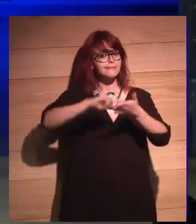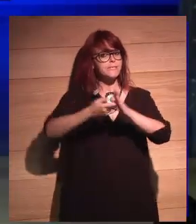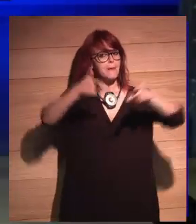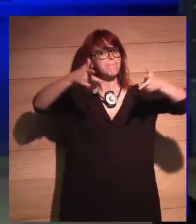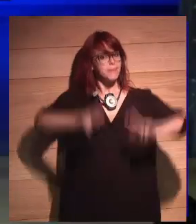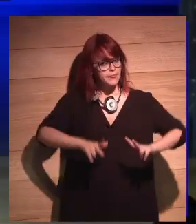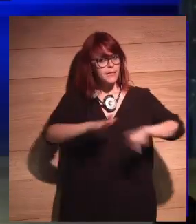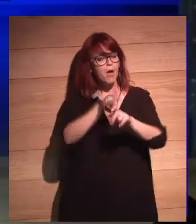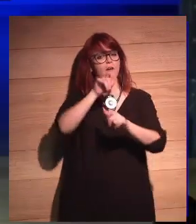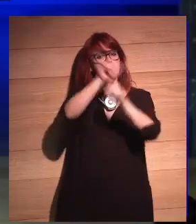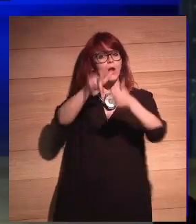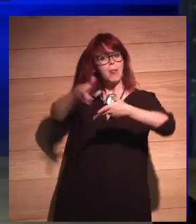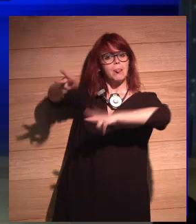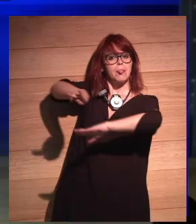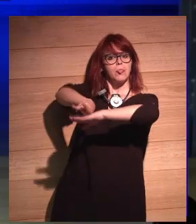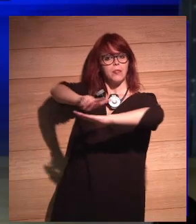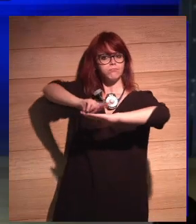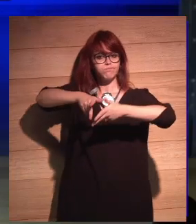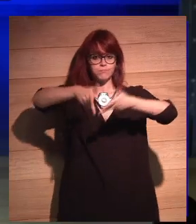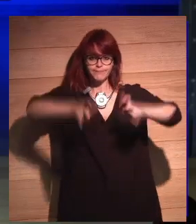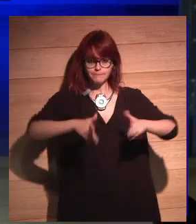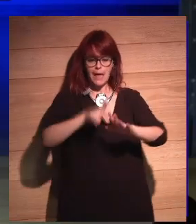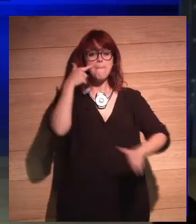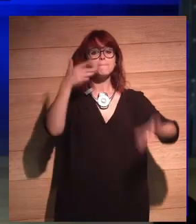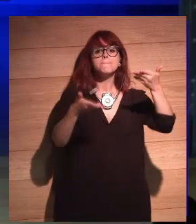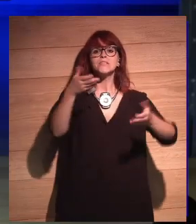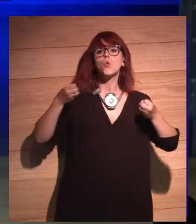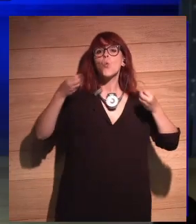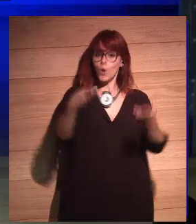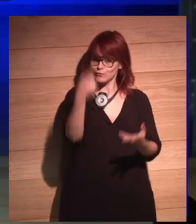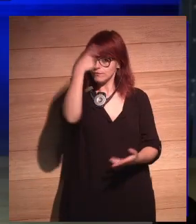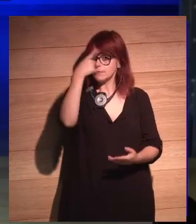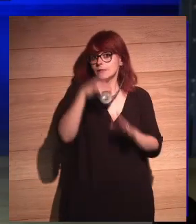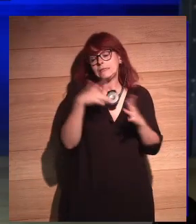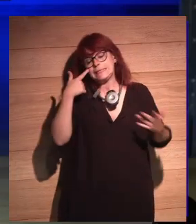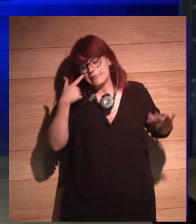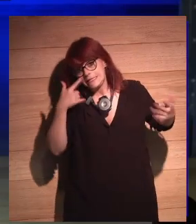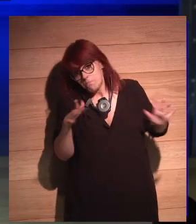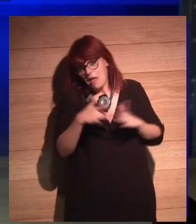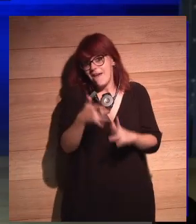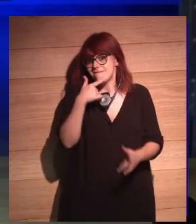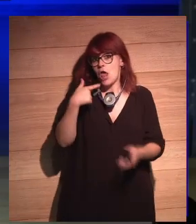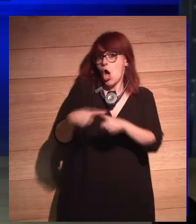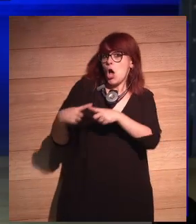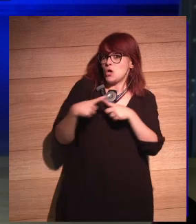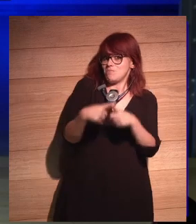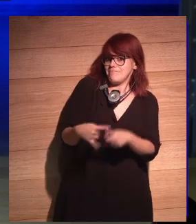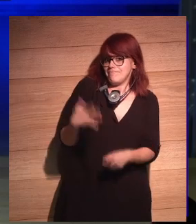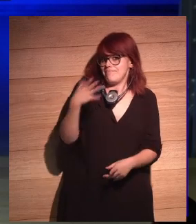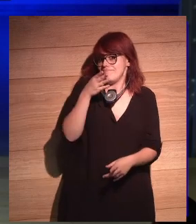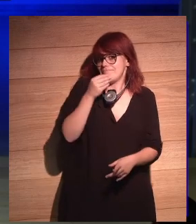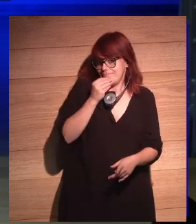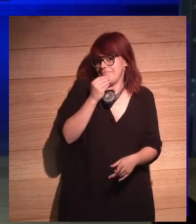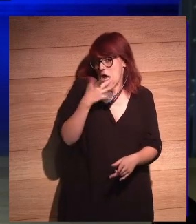sabe cómo estamos sentados y también sabe cuán pesados somos. Y esto es algo que necesariamente a lo mejor no queremos compartir con el resto del salón,